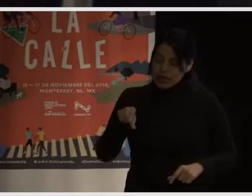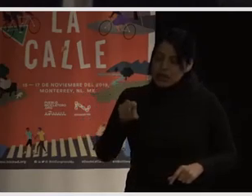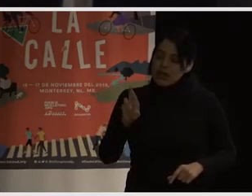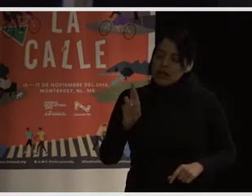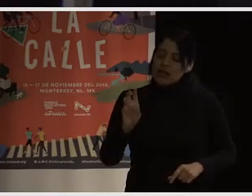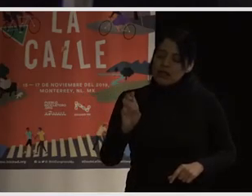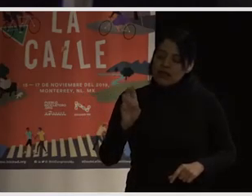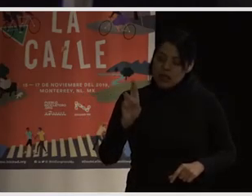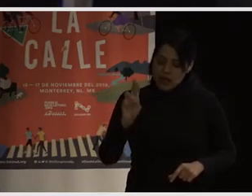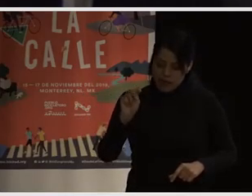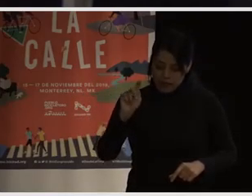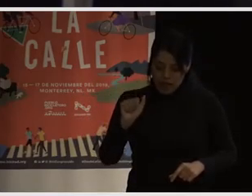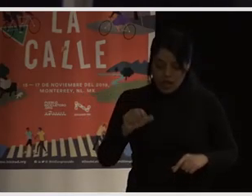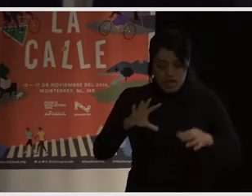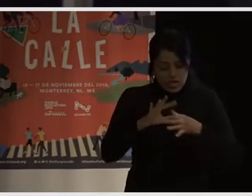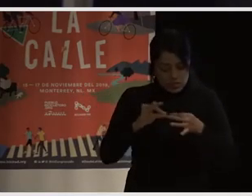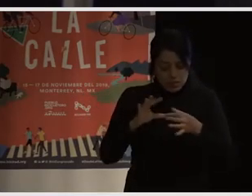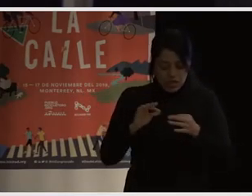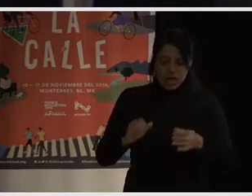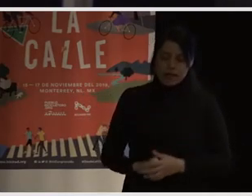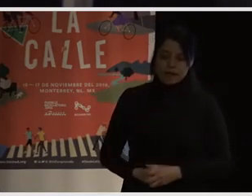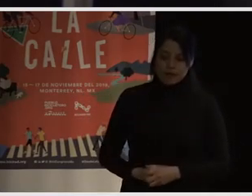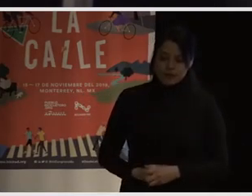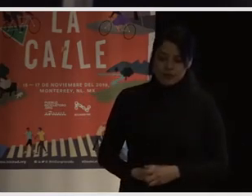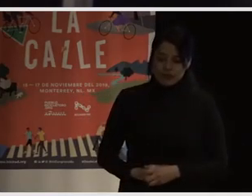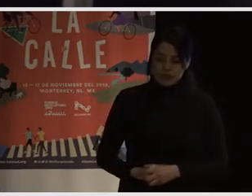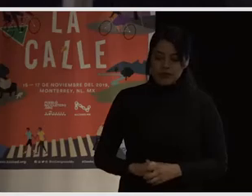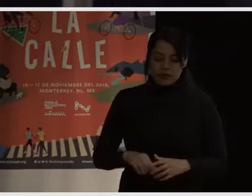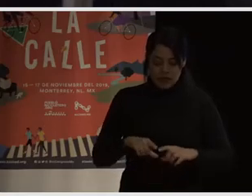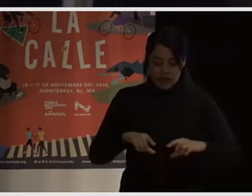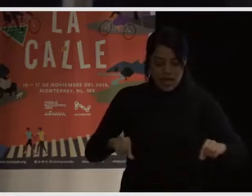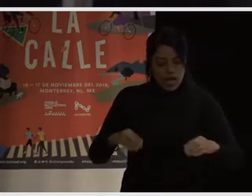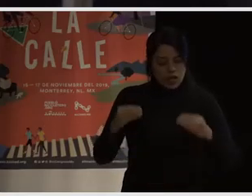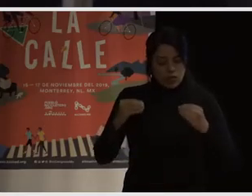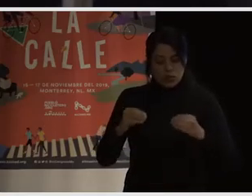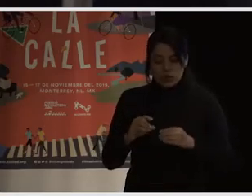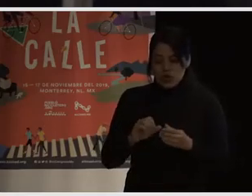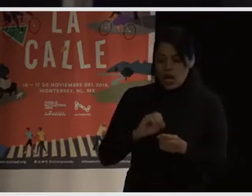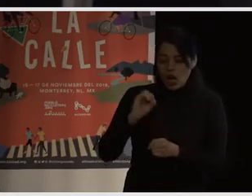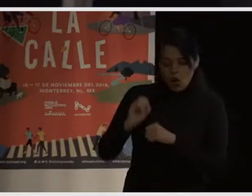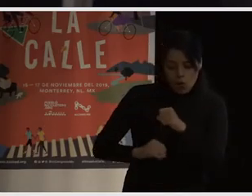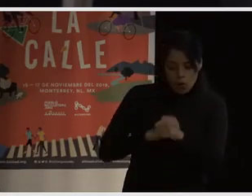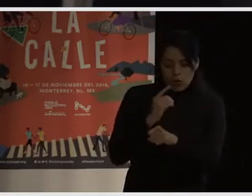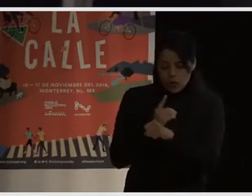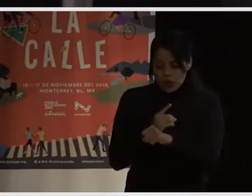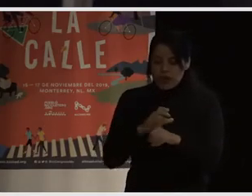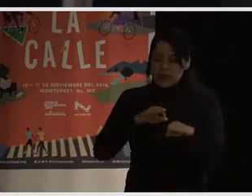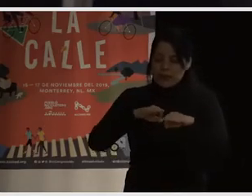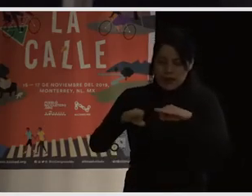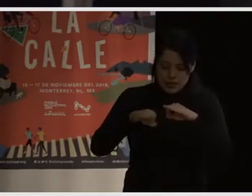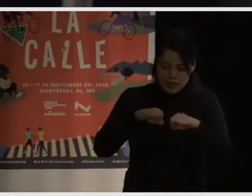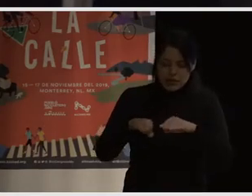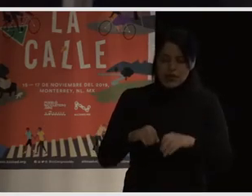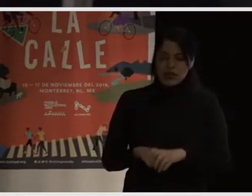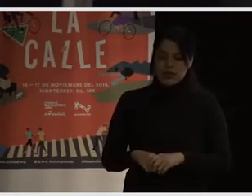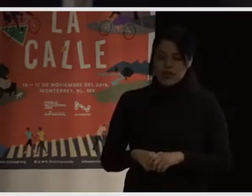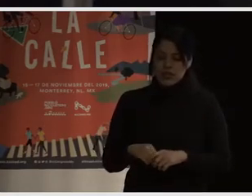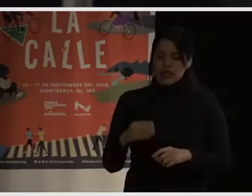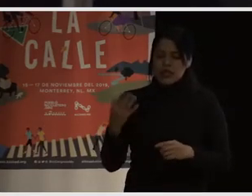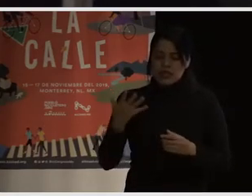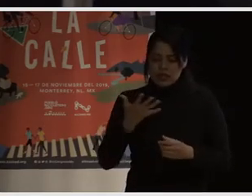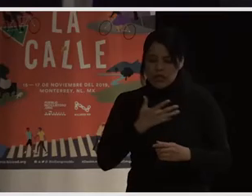reglamento tiene muchas áreas de oportunidad muchísimas áreas de oportunidad para trabajarse entonces tenemos un